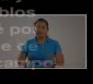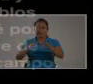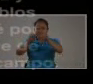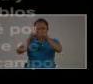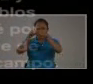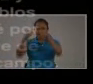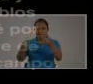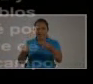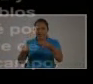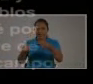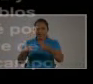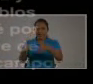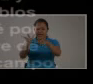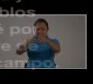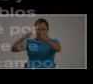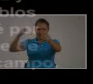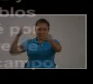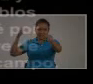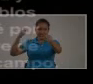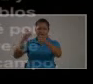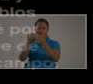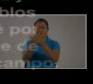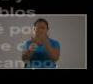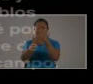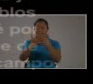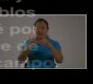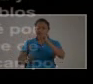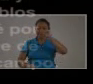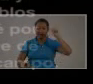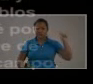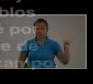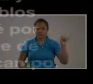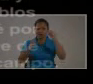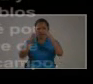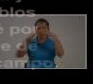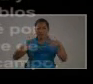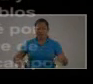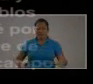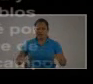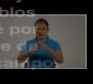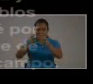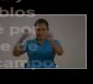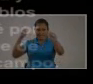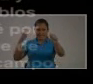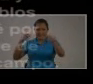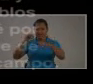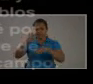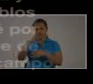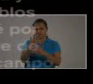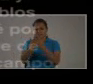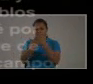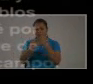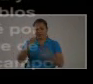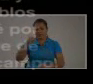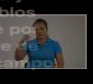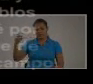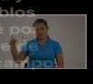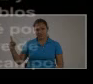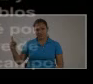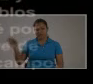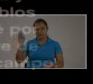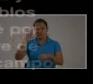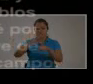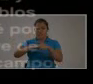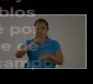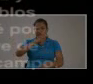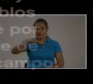romperé el arco de tu mano izquierda y derribaré las saetas de tu mano derecha. Sobre los montes de